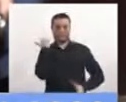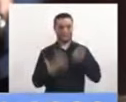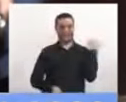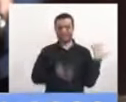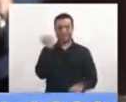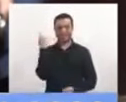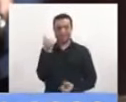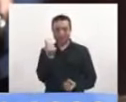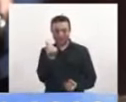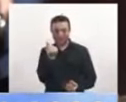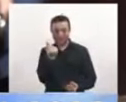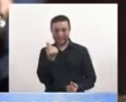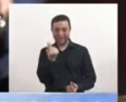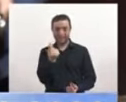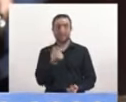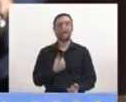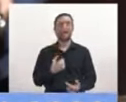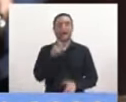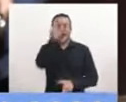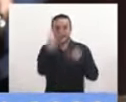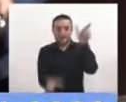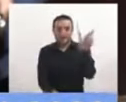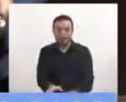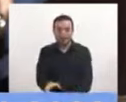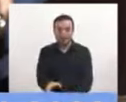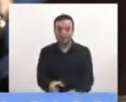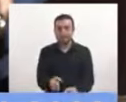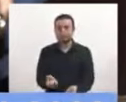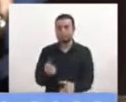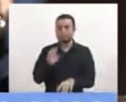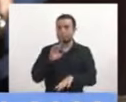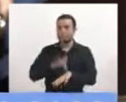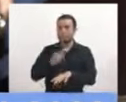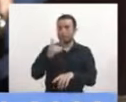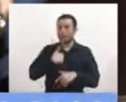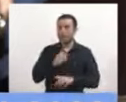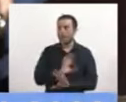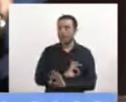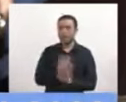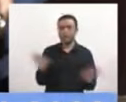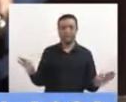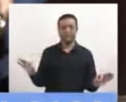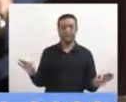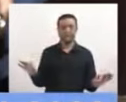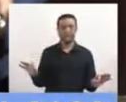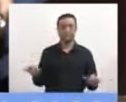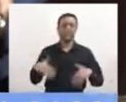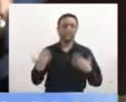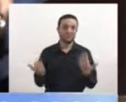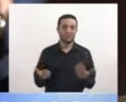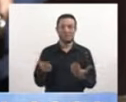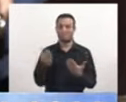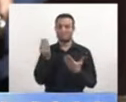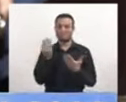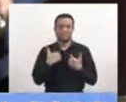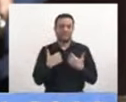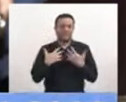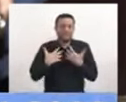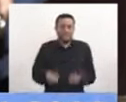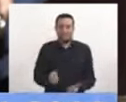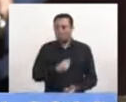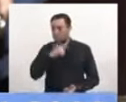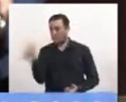dinero le sigamos destinando, no llega a resolver nada. Nada. Ni la salud, ni la seguridad, ni la educación, ni la justicia, ni la